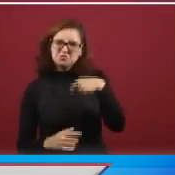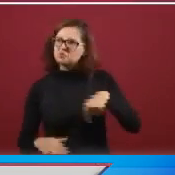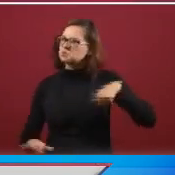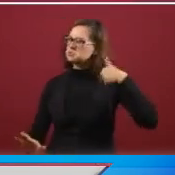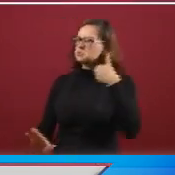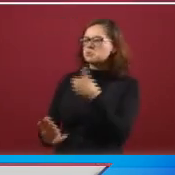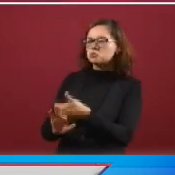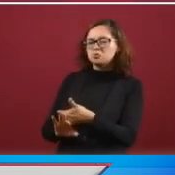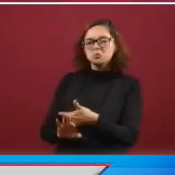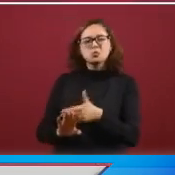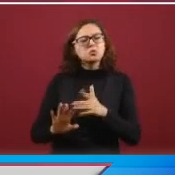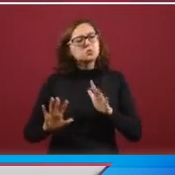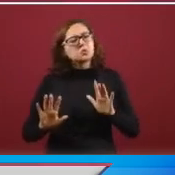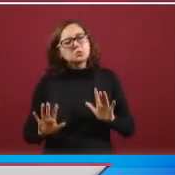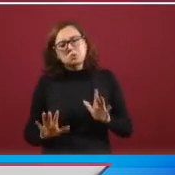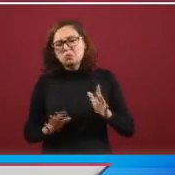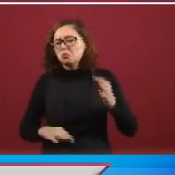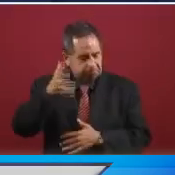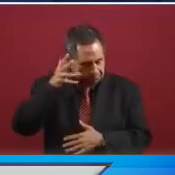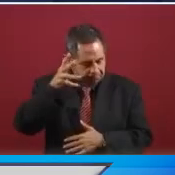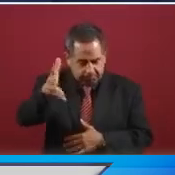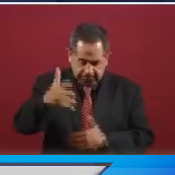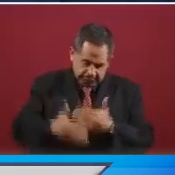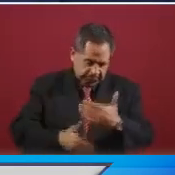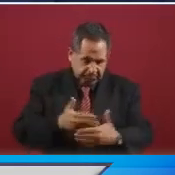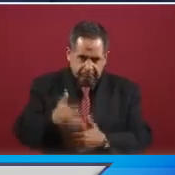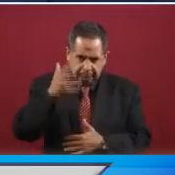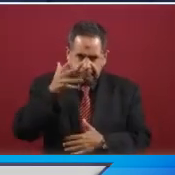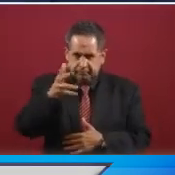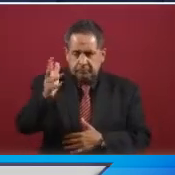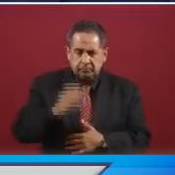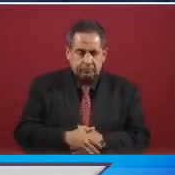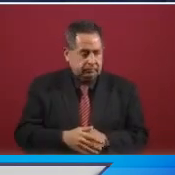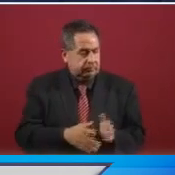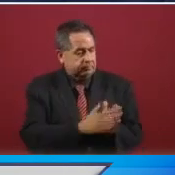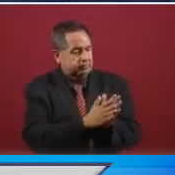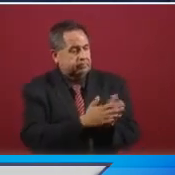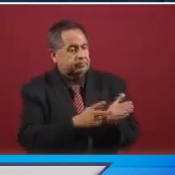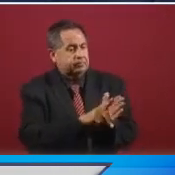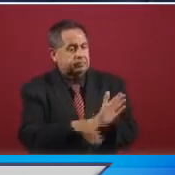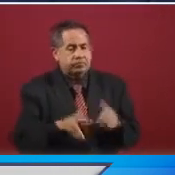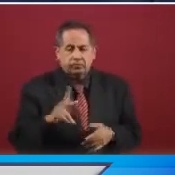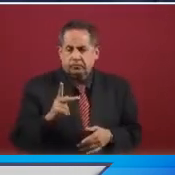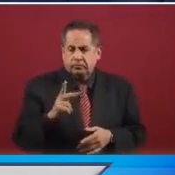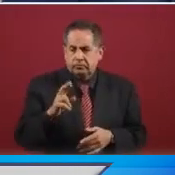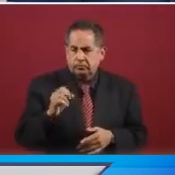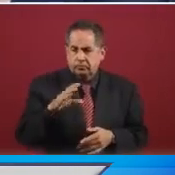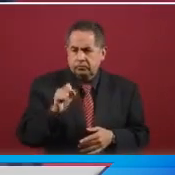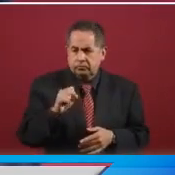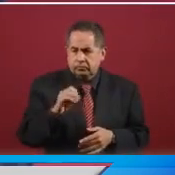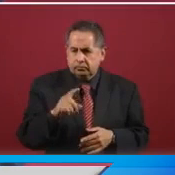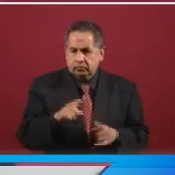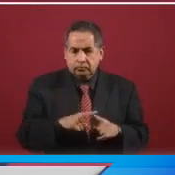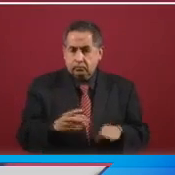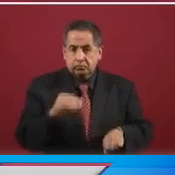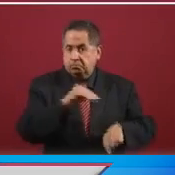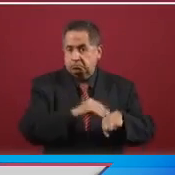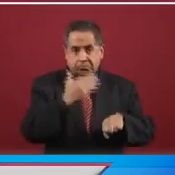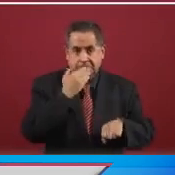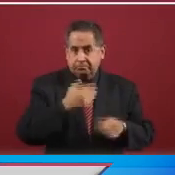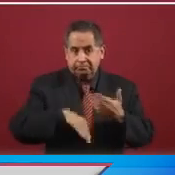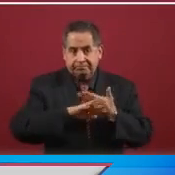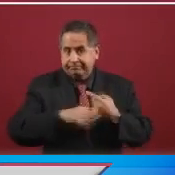misma línea que la prensa que defendió al régimen. La revista Proceso, por ejemplo, no se portó bien con